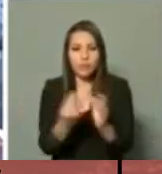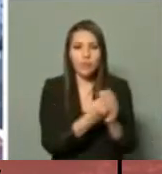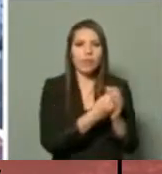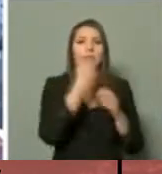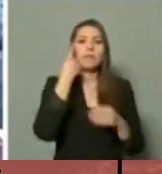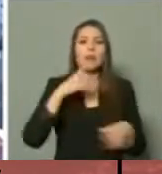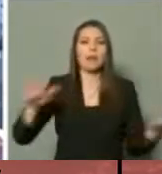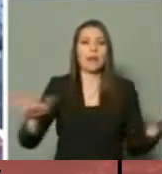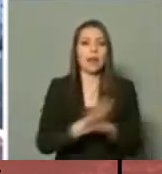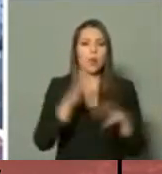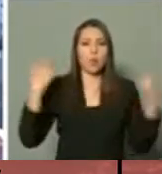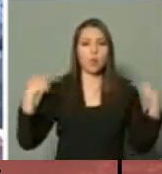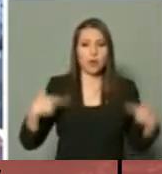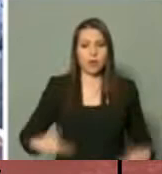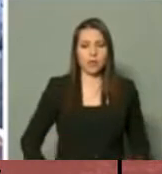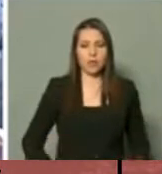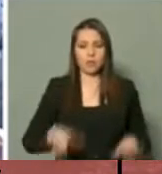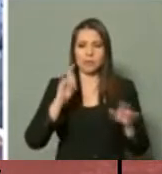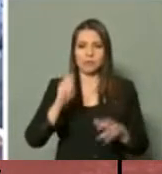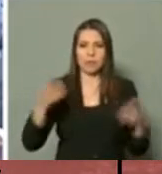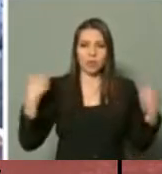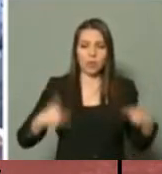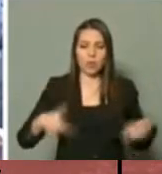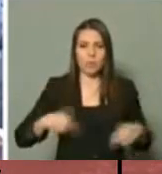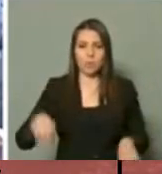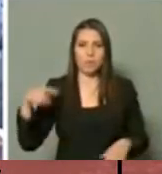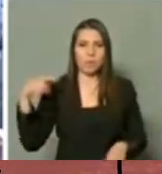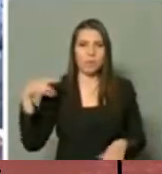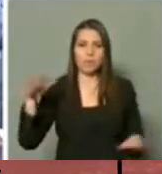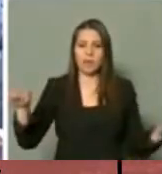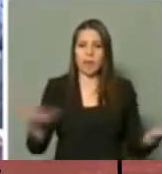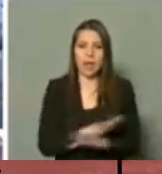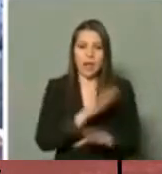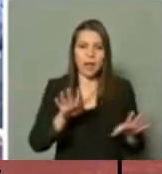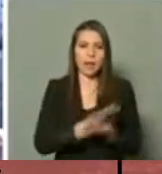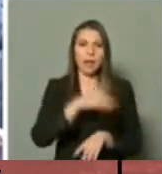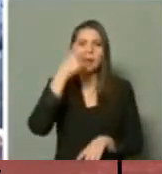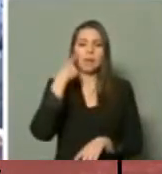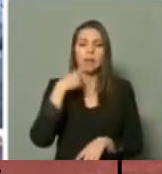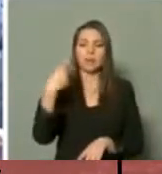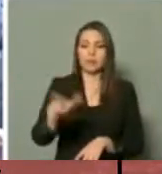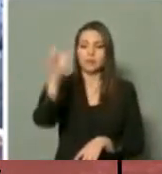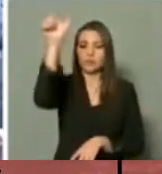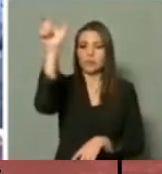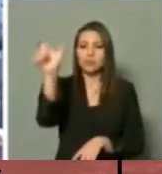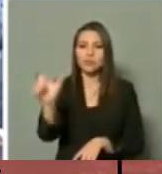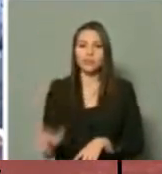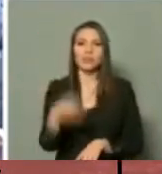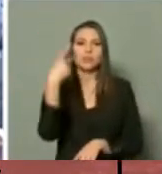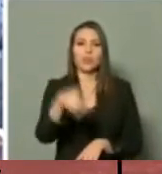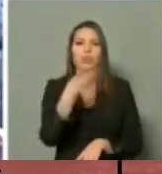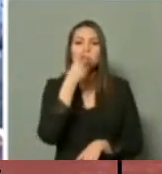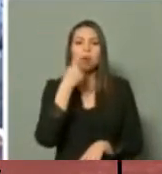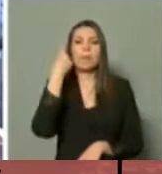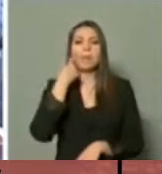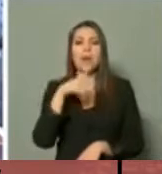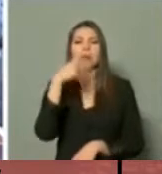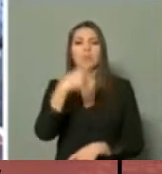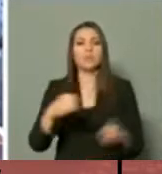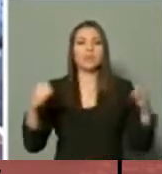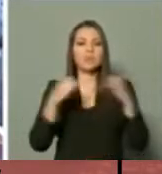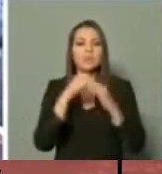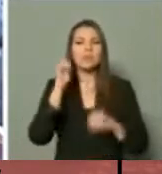mejores uniformes, que reedifiquemos esa figura del policía, logremos una mejor institución, una institución eficaz, una